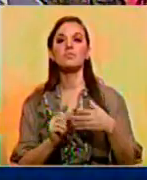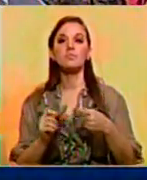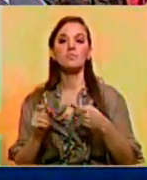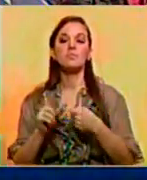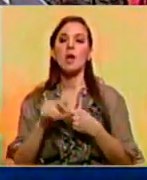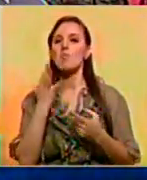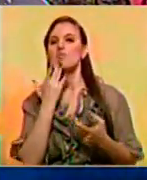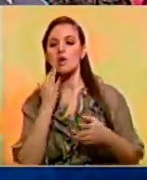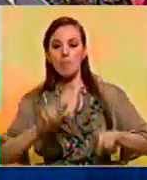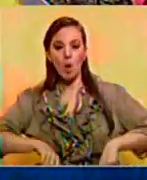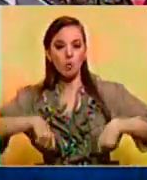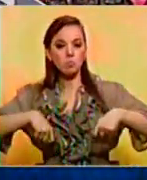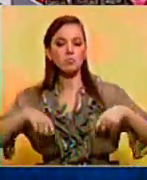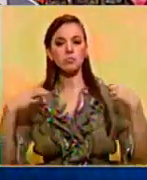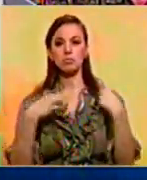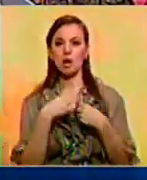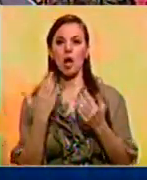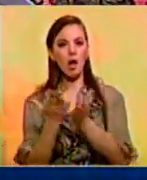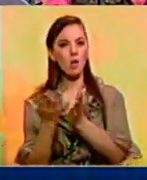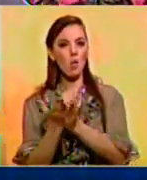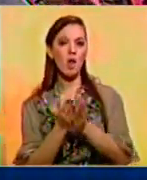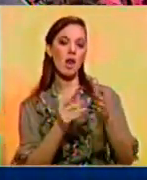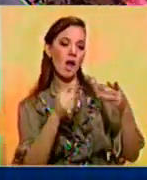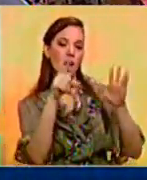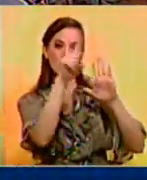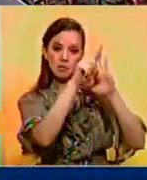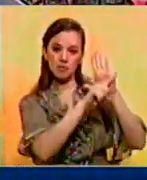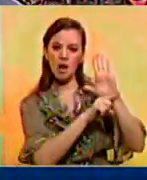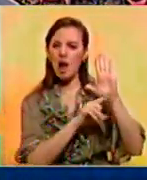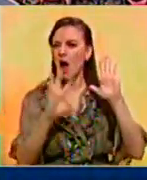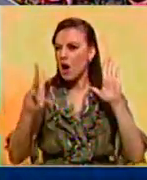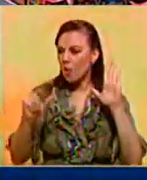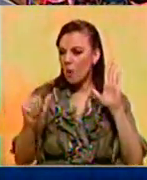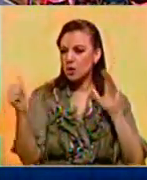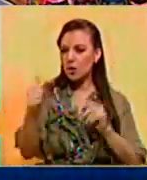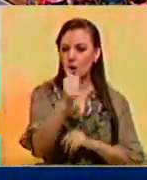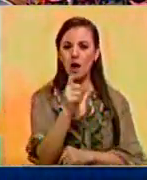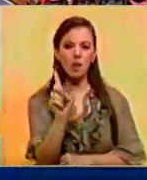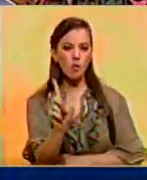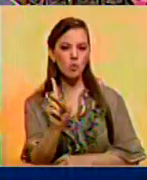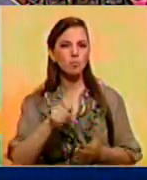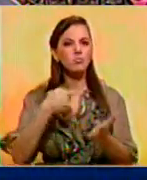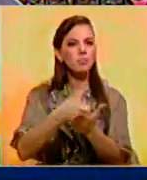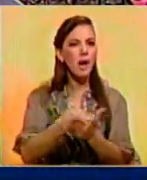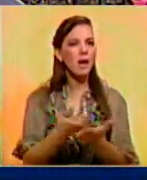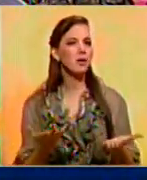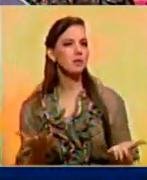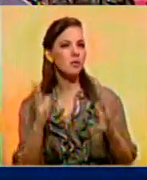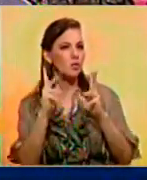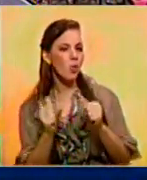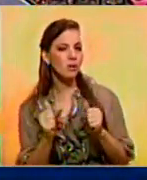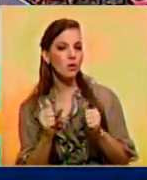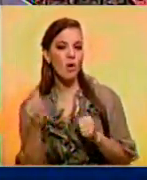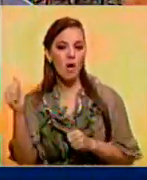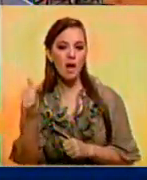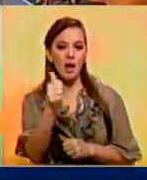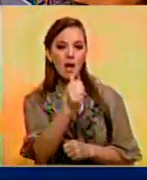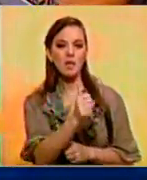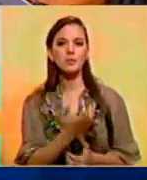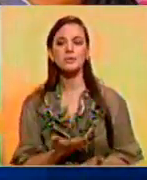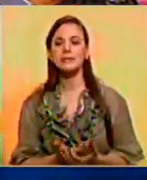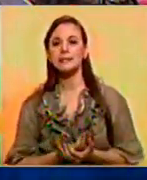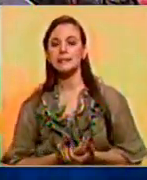más o menos, por cada uno gastan, ¿con cada uno cuánto más o menos? Entre lista y uniforme. ¿Por cada uno? ¿Cuánto va a